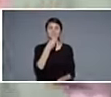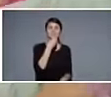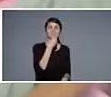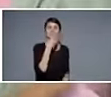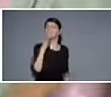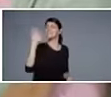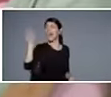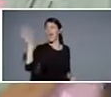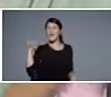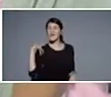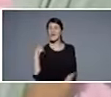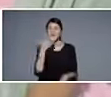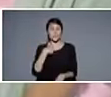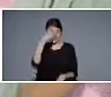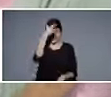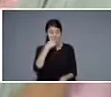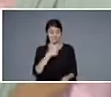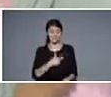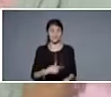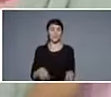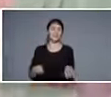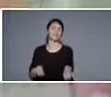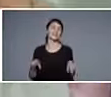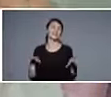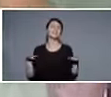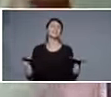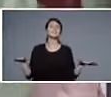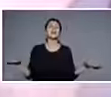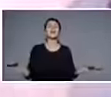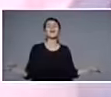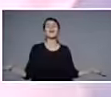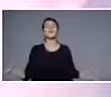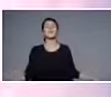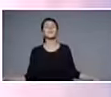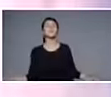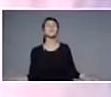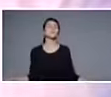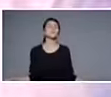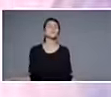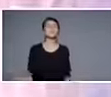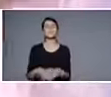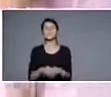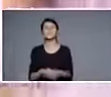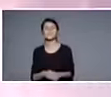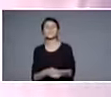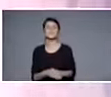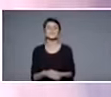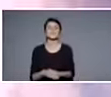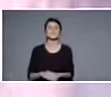Mol! Porque soy una princesa.